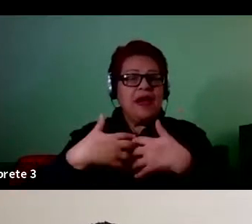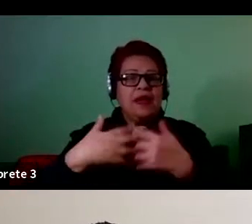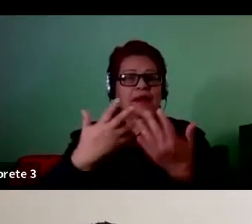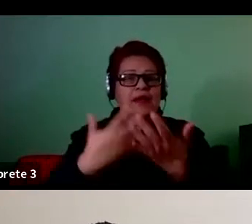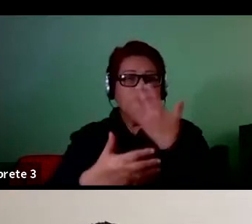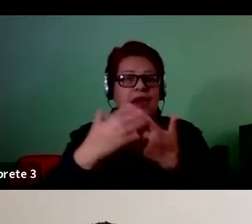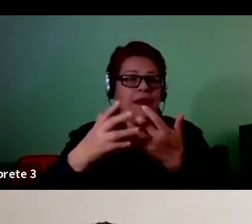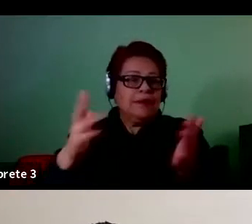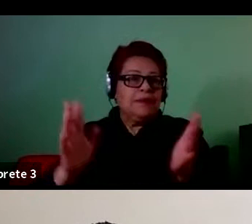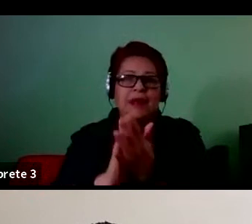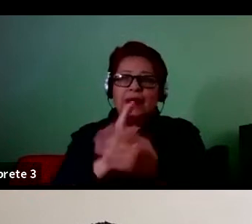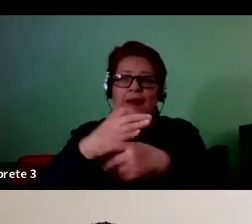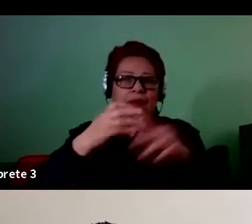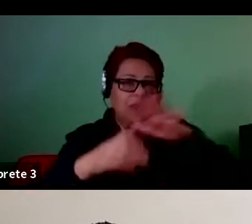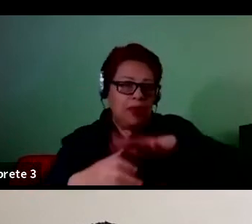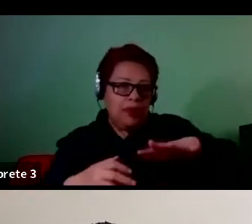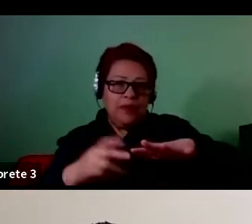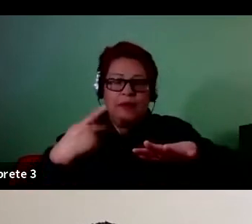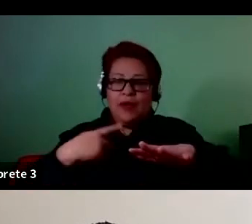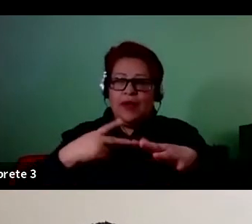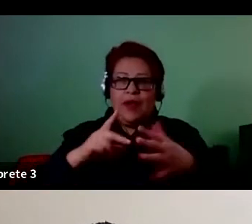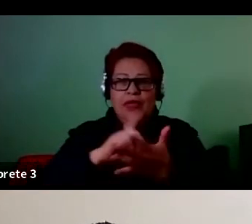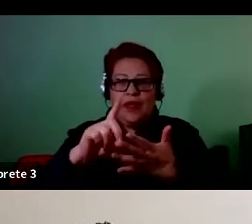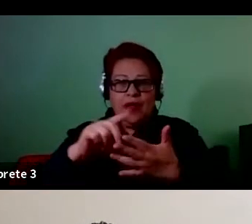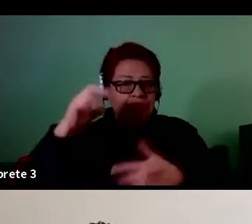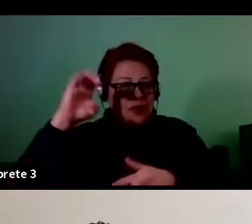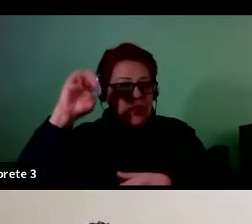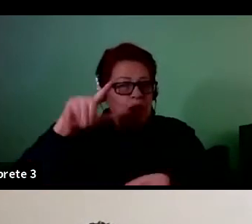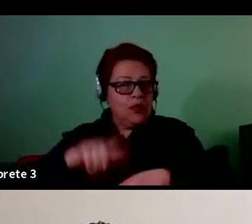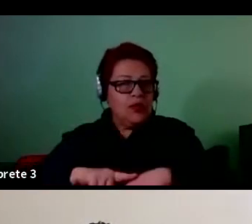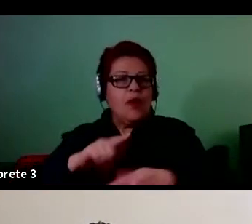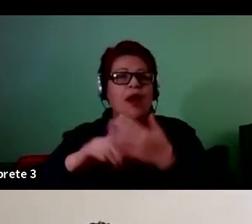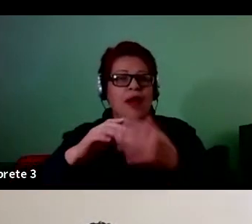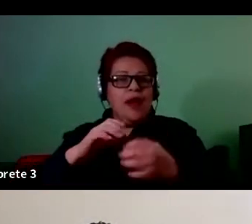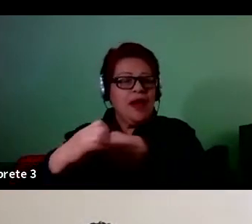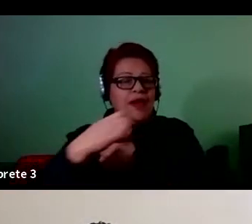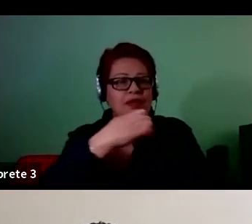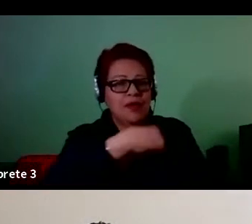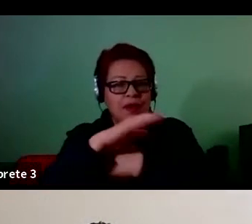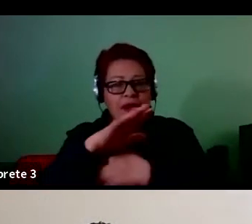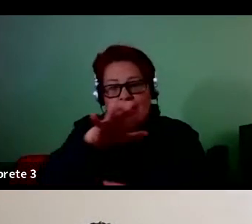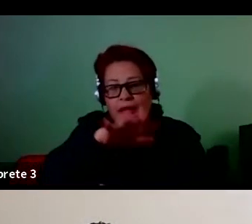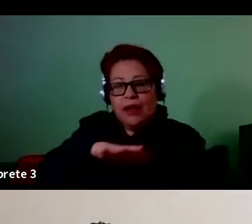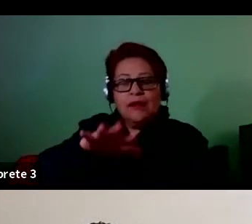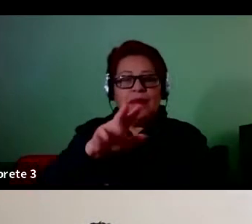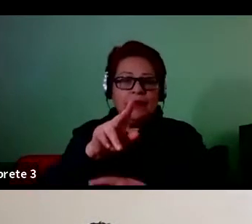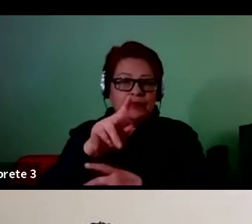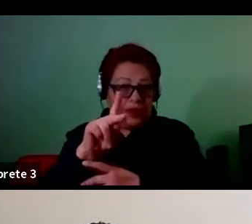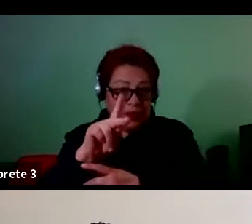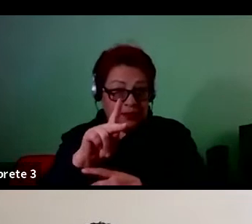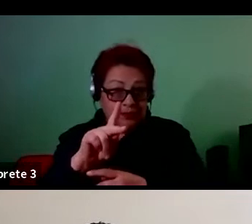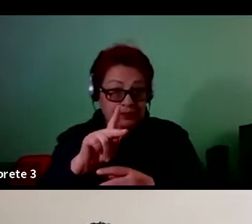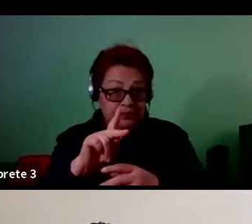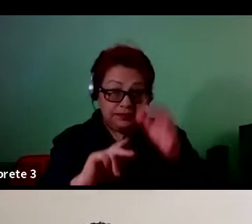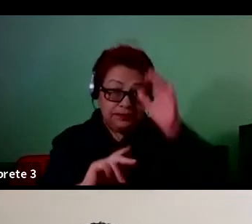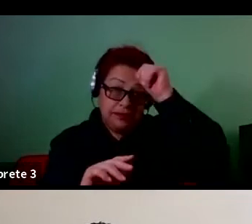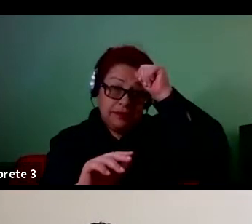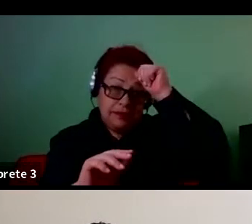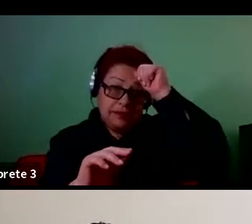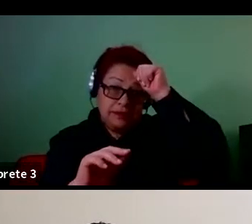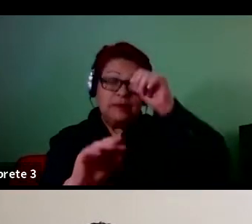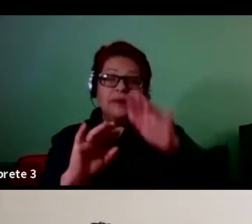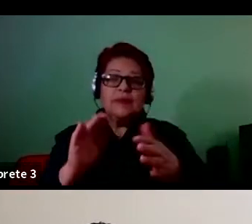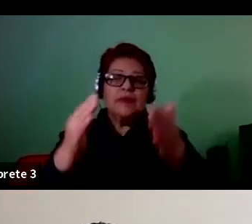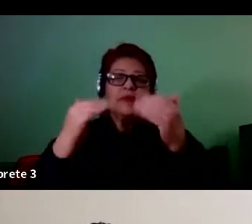ciudadana, convivencia social, derechos educativos y culturales en el espacio público. Si me lo permite,